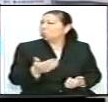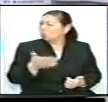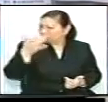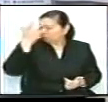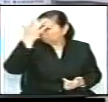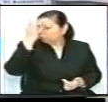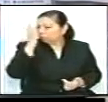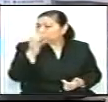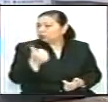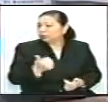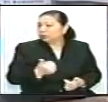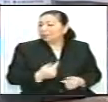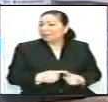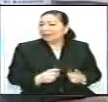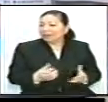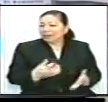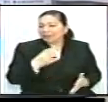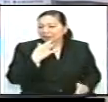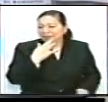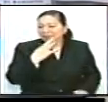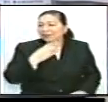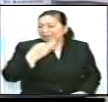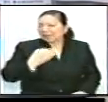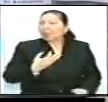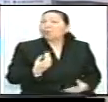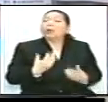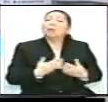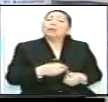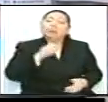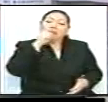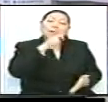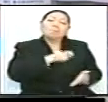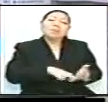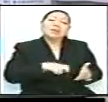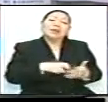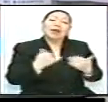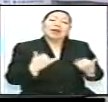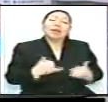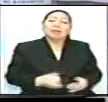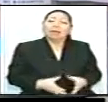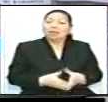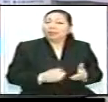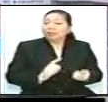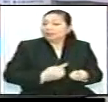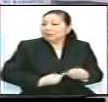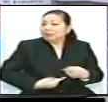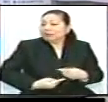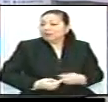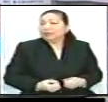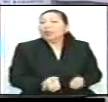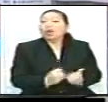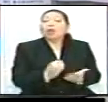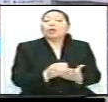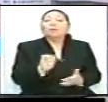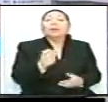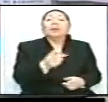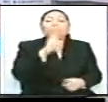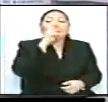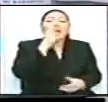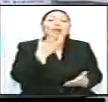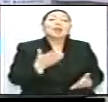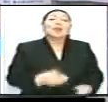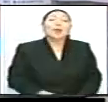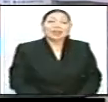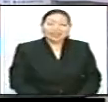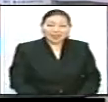calificación. Y hay que ser muy sincero, ¿por qué las empresas mineras aquí, las grandes transnacionales, contratan trabajadores peruanos,